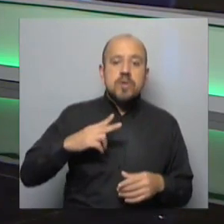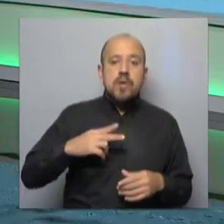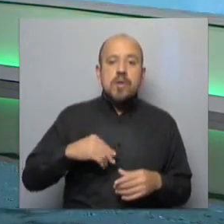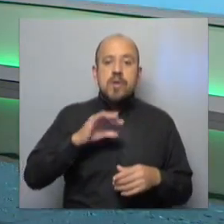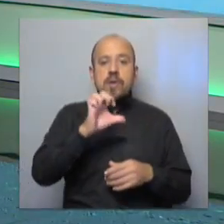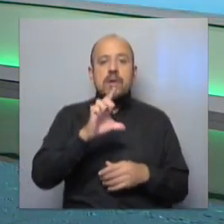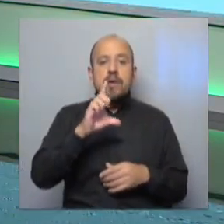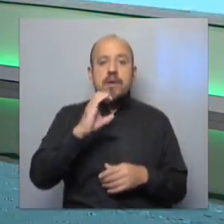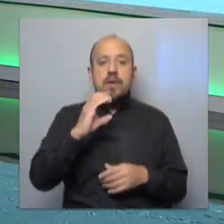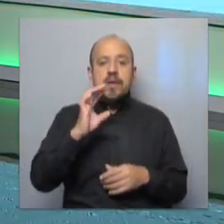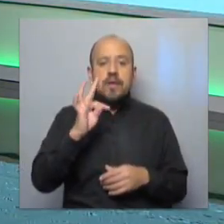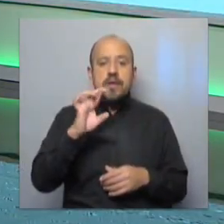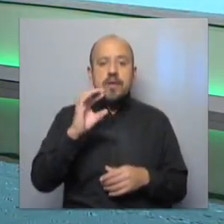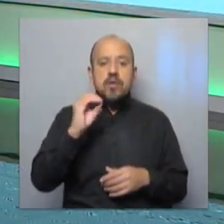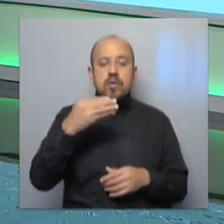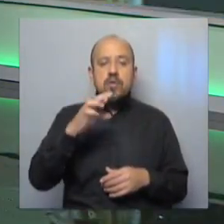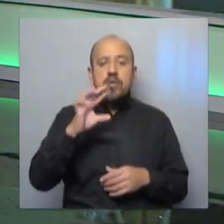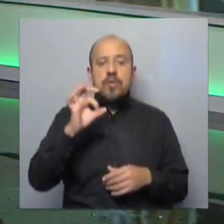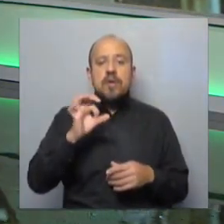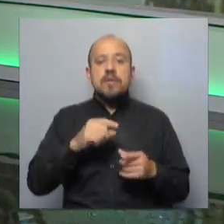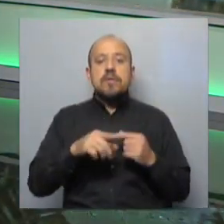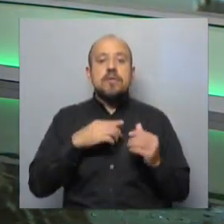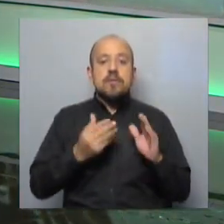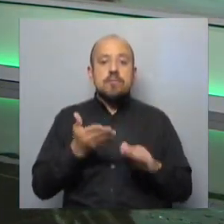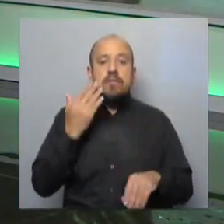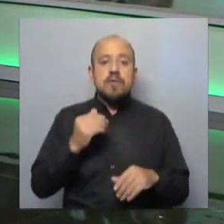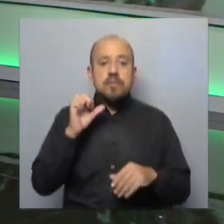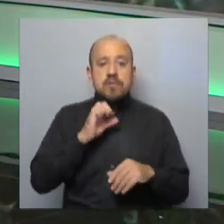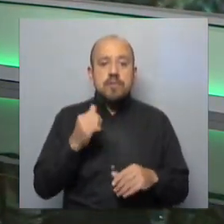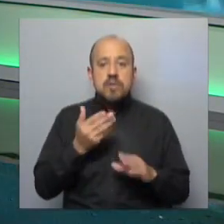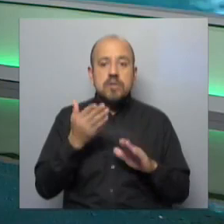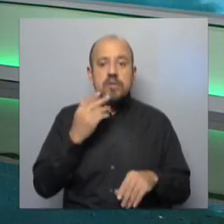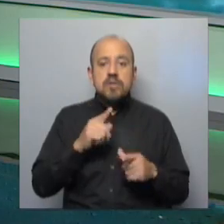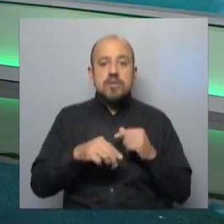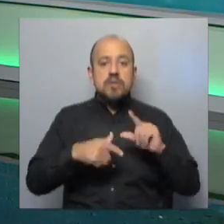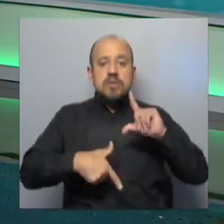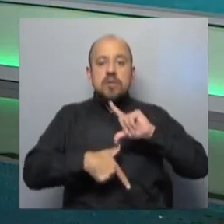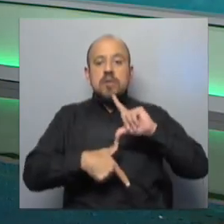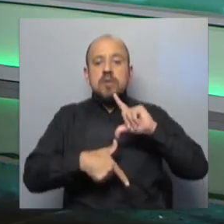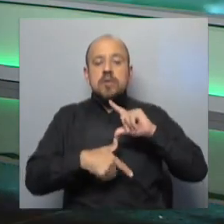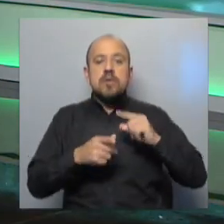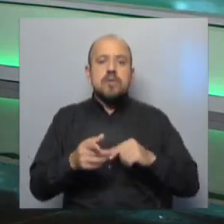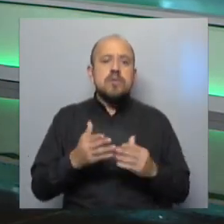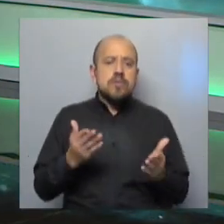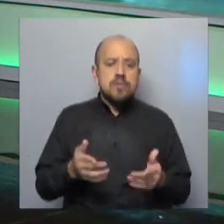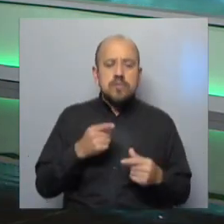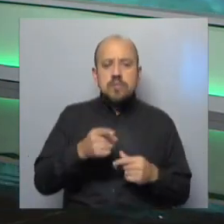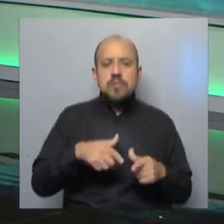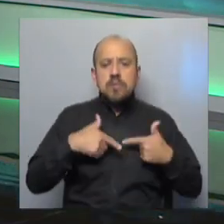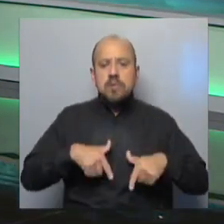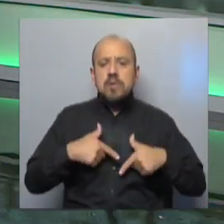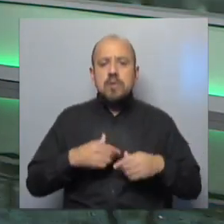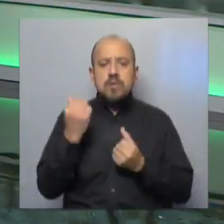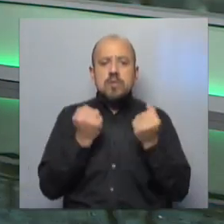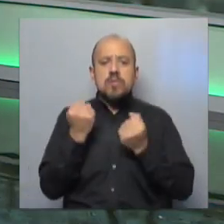en la empresa eléctrica más importante y más grande de américa del sur lula da silva arremetió contra el ministro de economía-